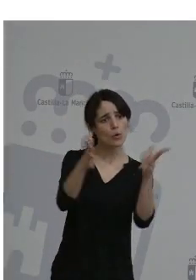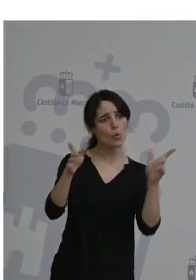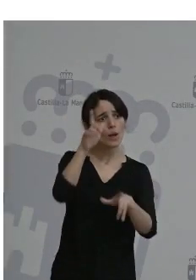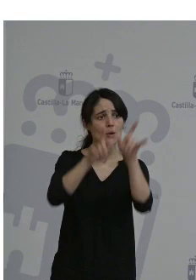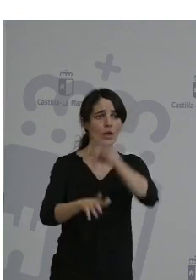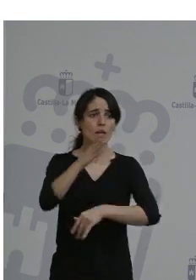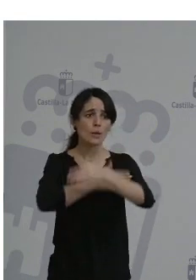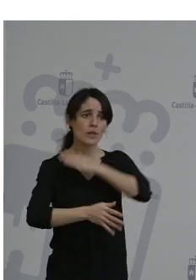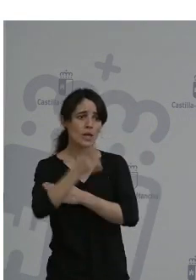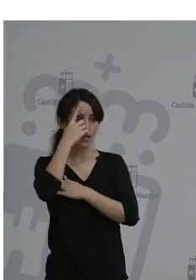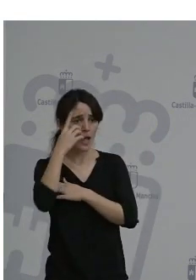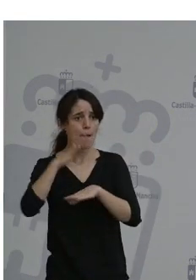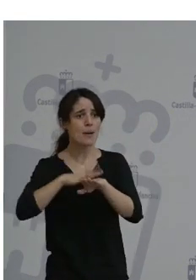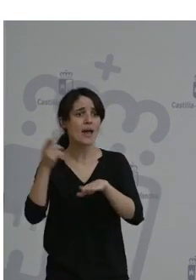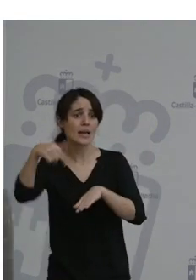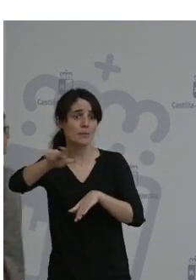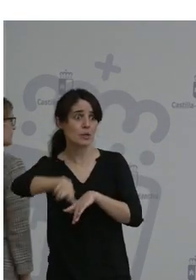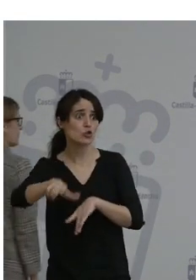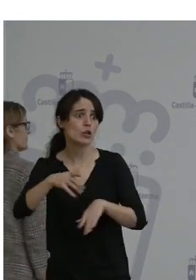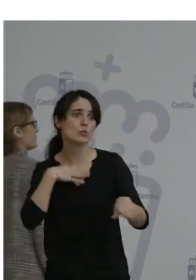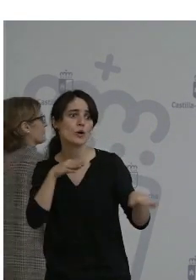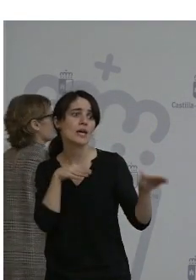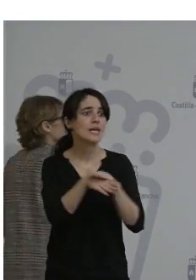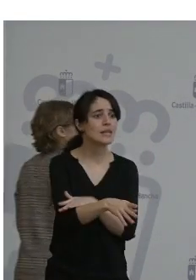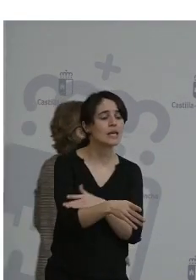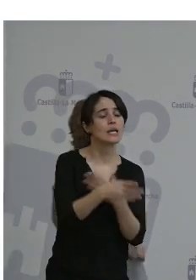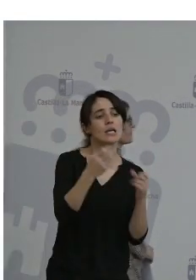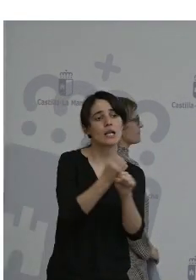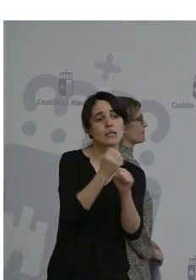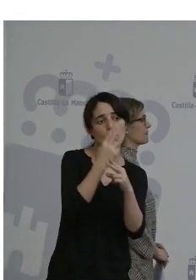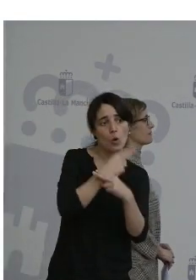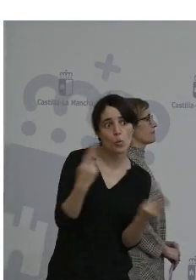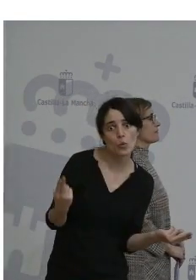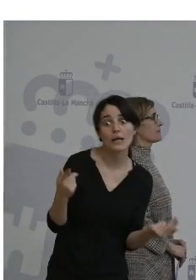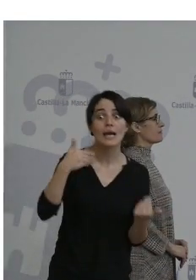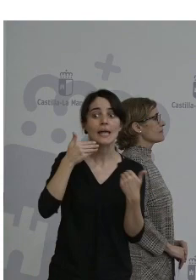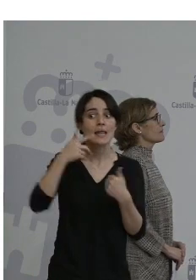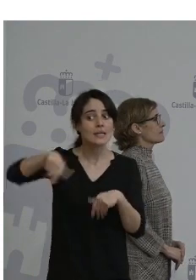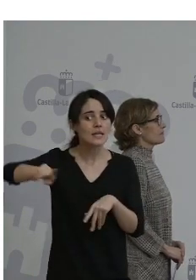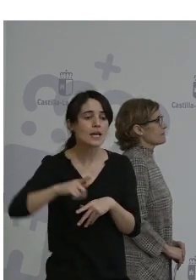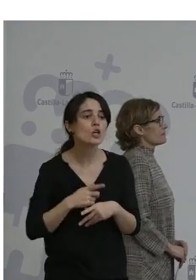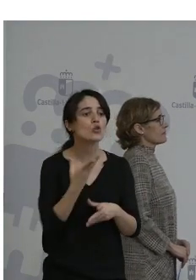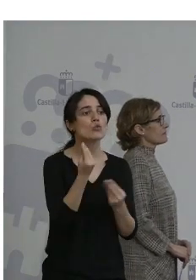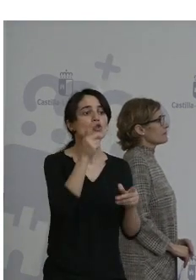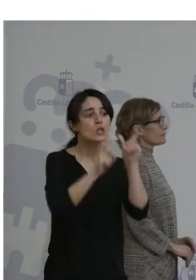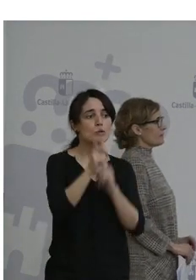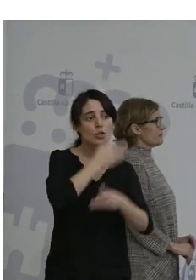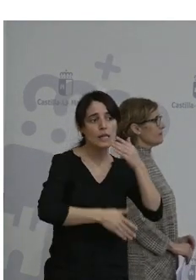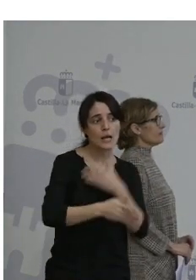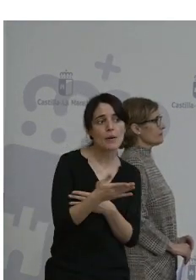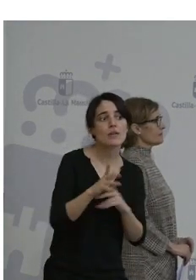gracias al cual 428 personas han conseguido un contrato como personal laboral como